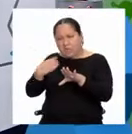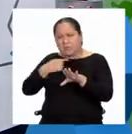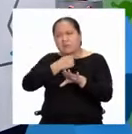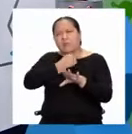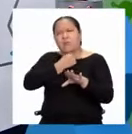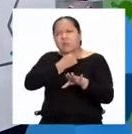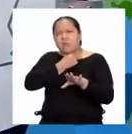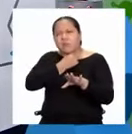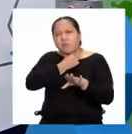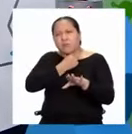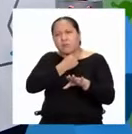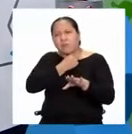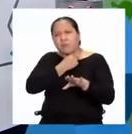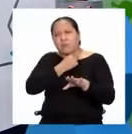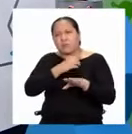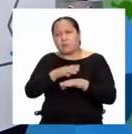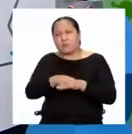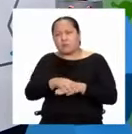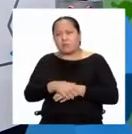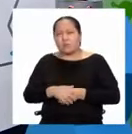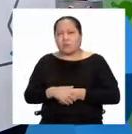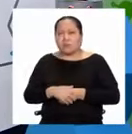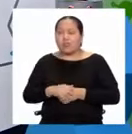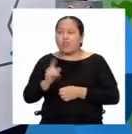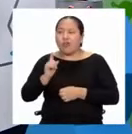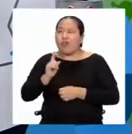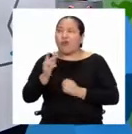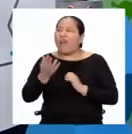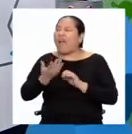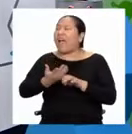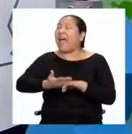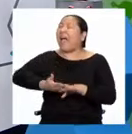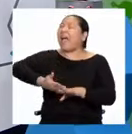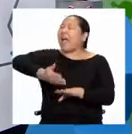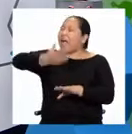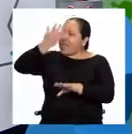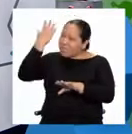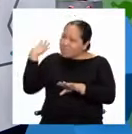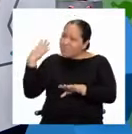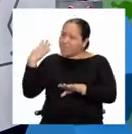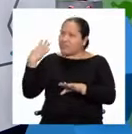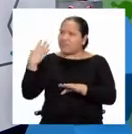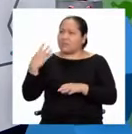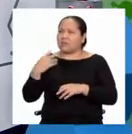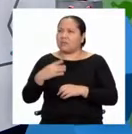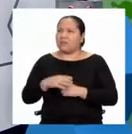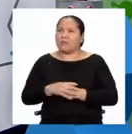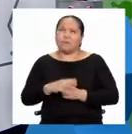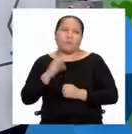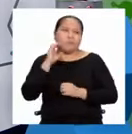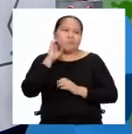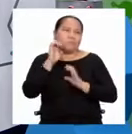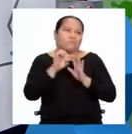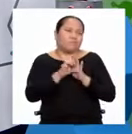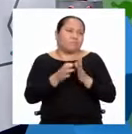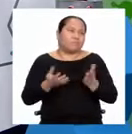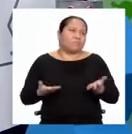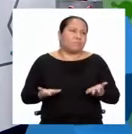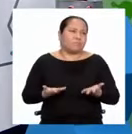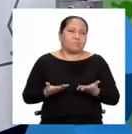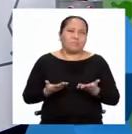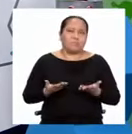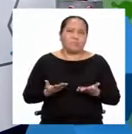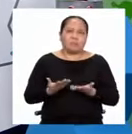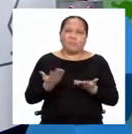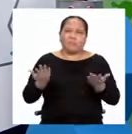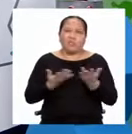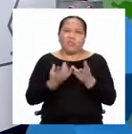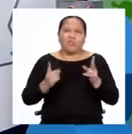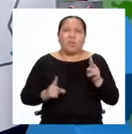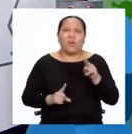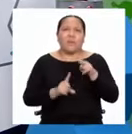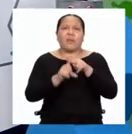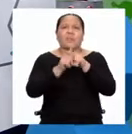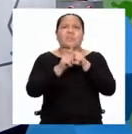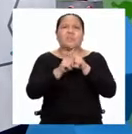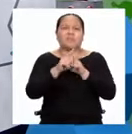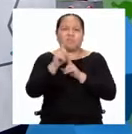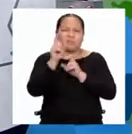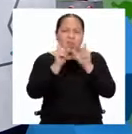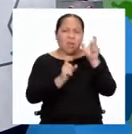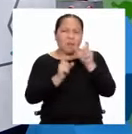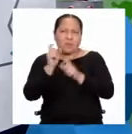tatarabuelo? No, me refiero a muchísimo más atrás. Por ejemplo, ¿de dónde venimos los seres